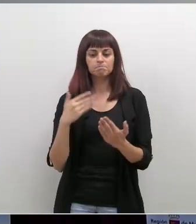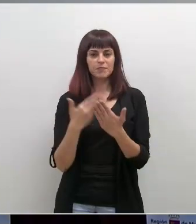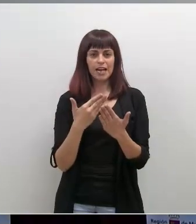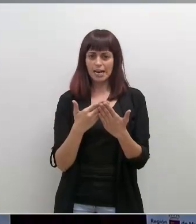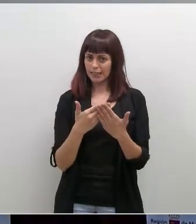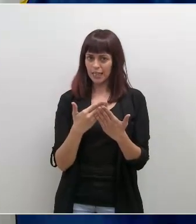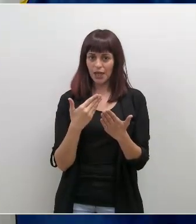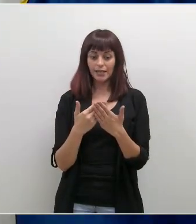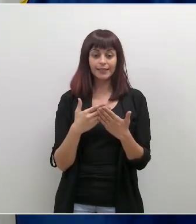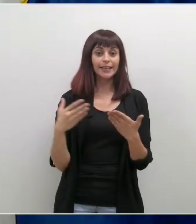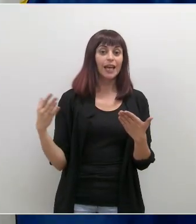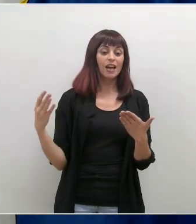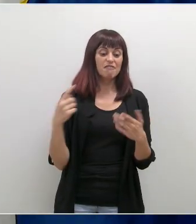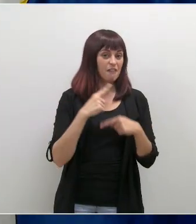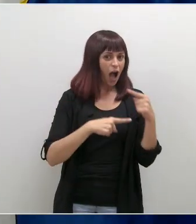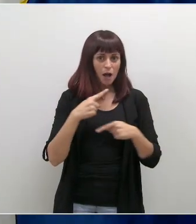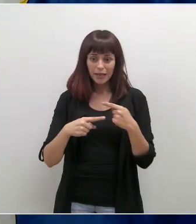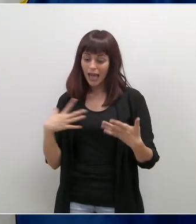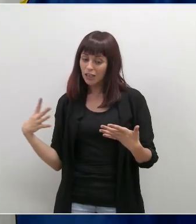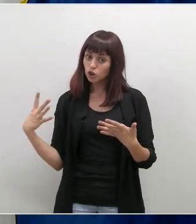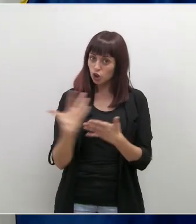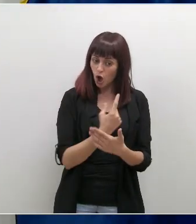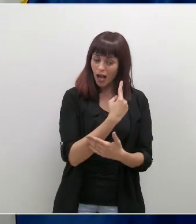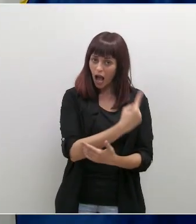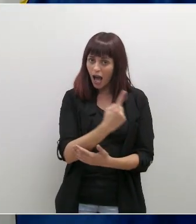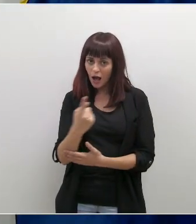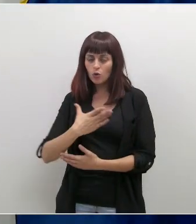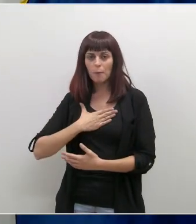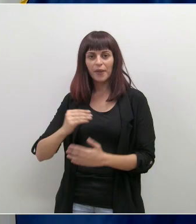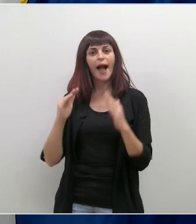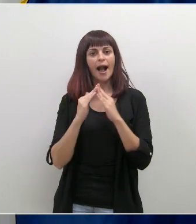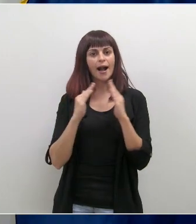que todas y cada una de las familias de la región de Murcia puedan